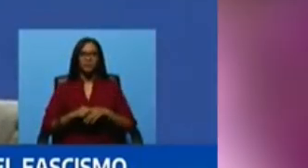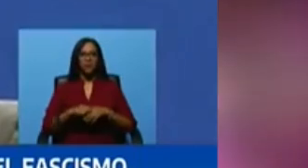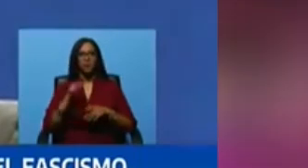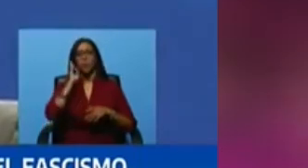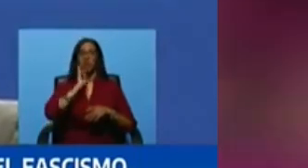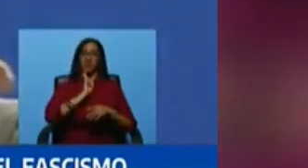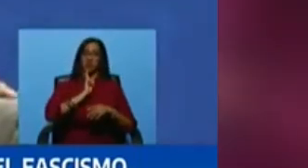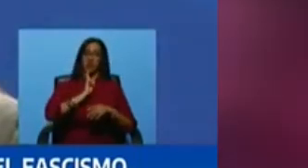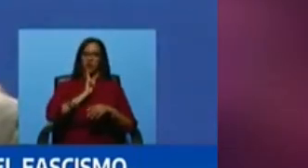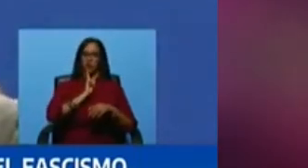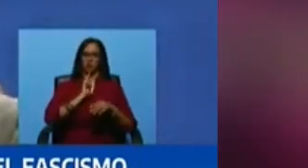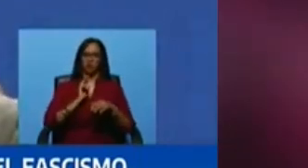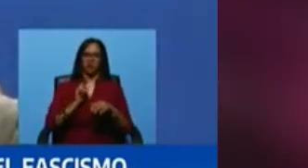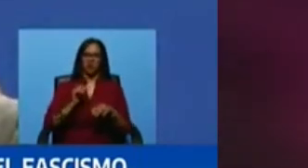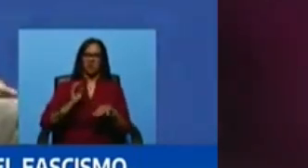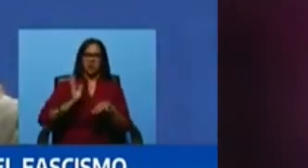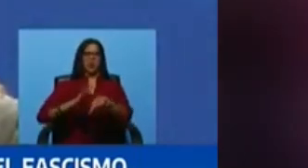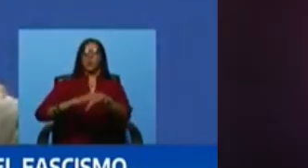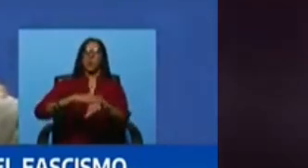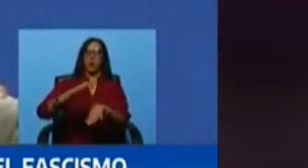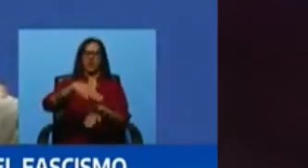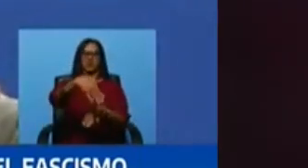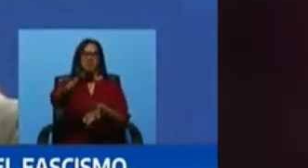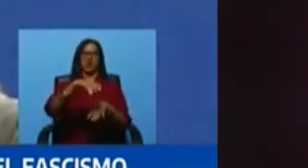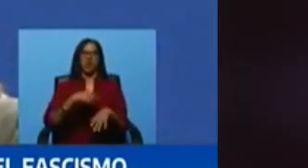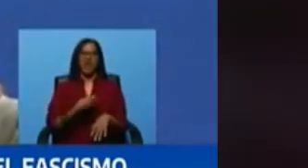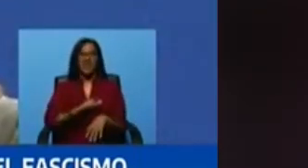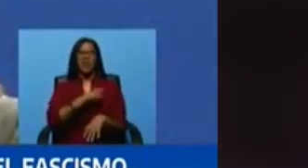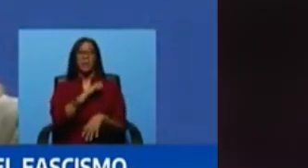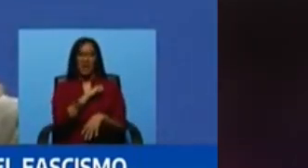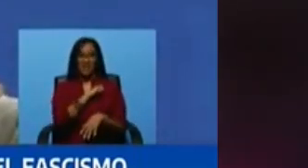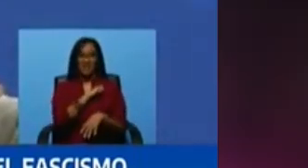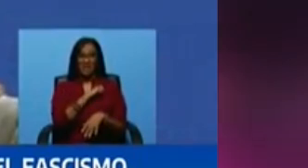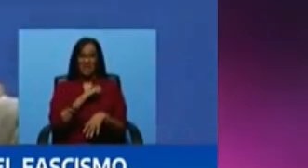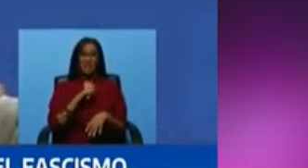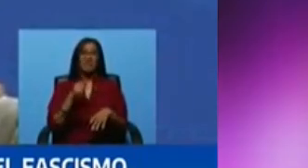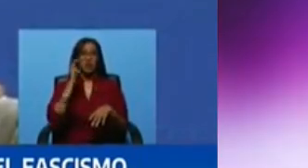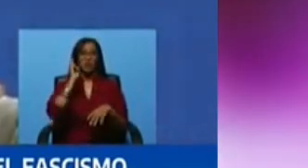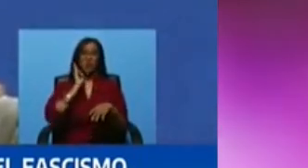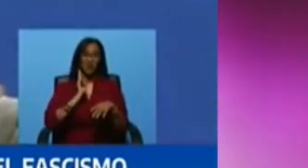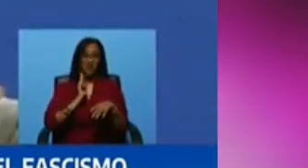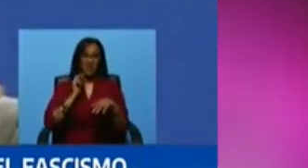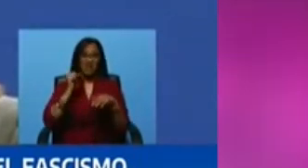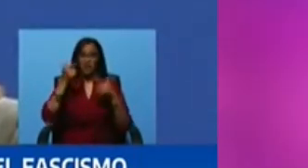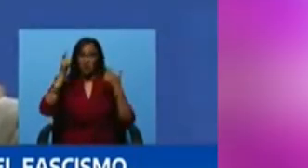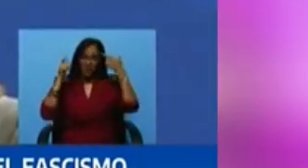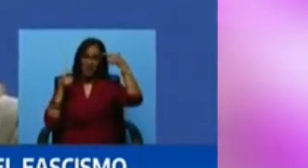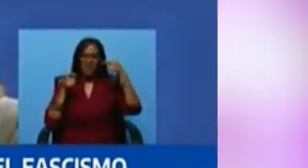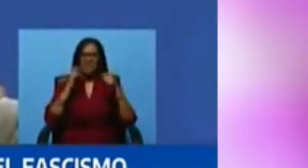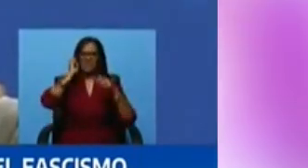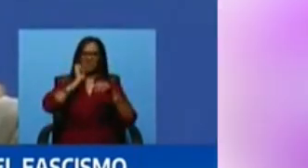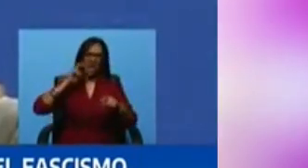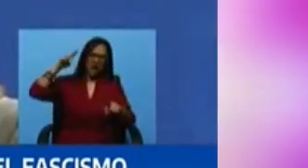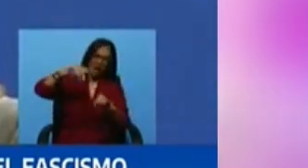bolivariano. Acuse usted a cualquiera en Madrid de bolivariano y le caerán las hordas fascistas y lo